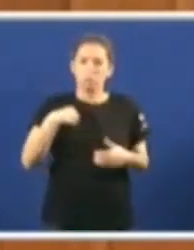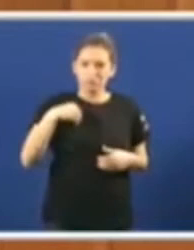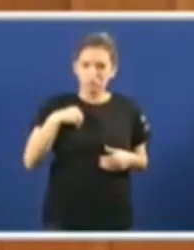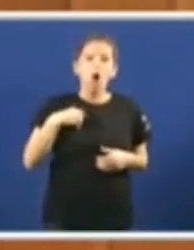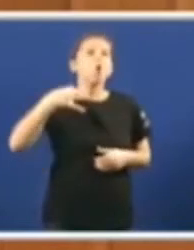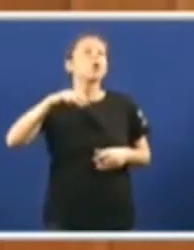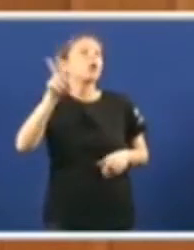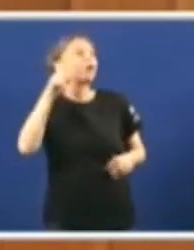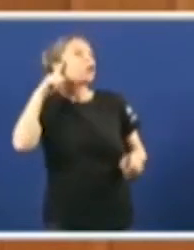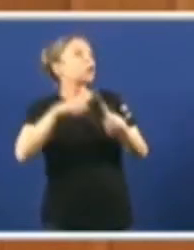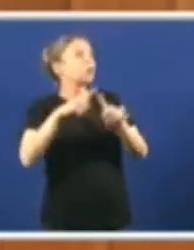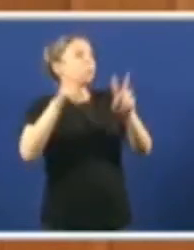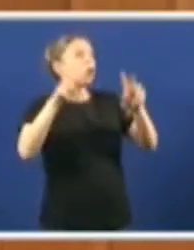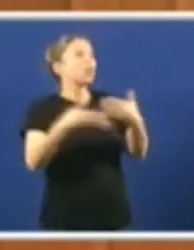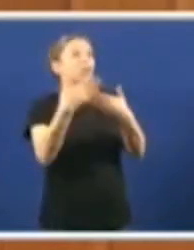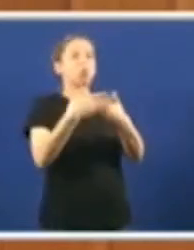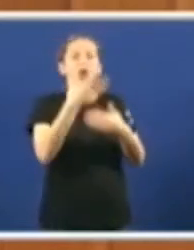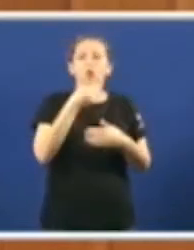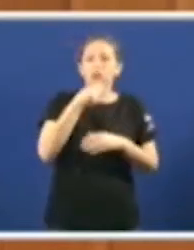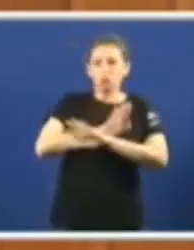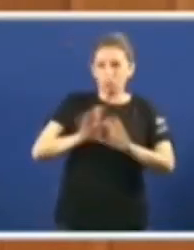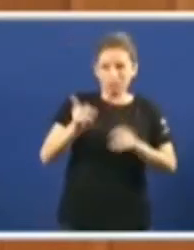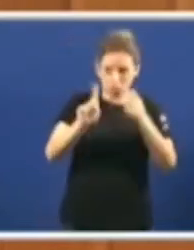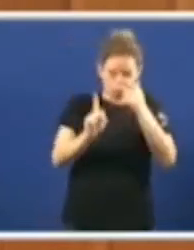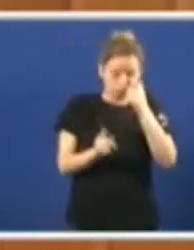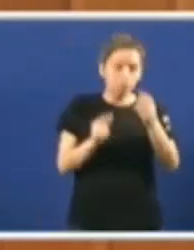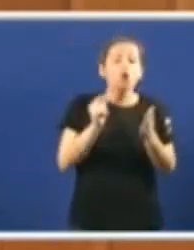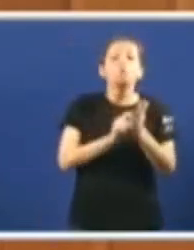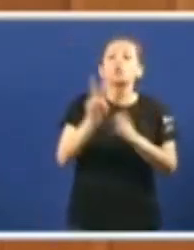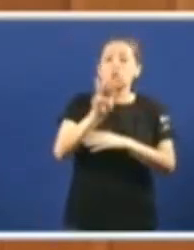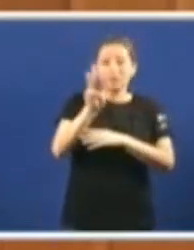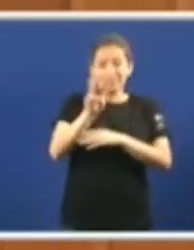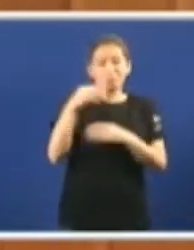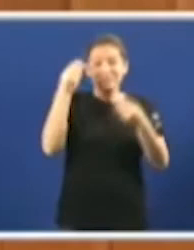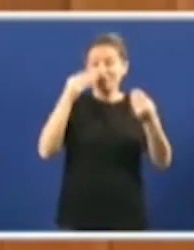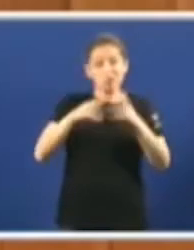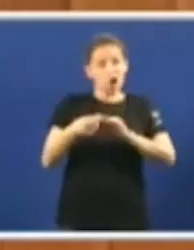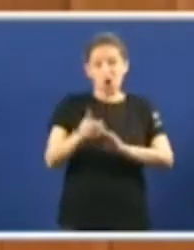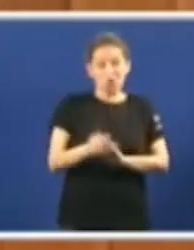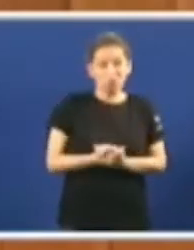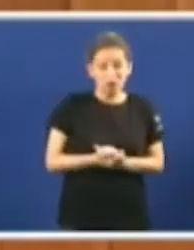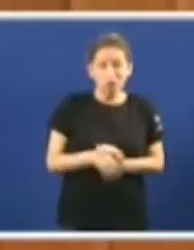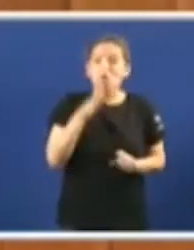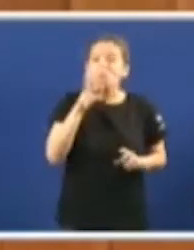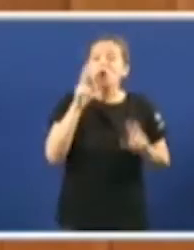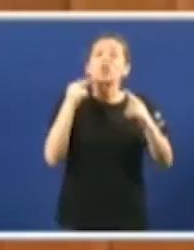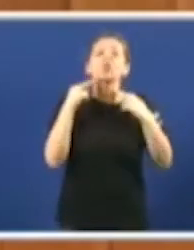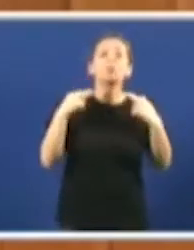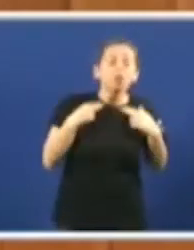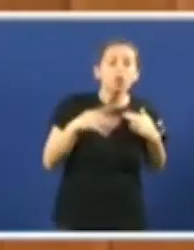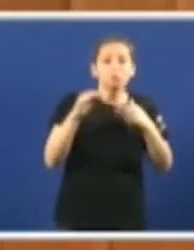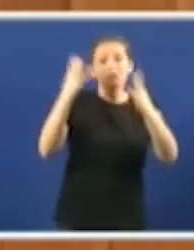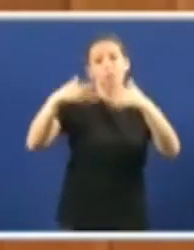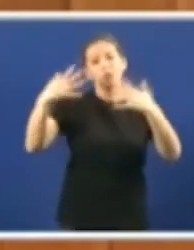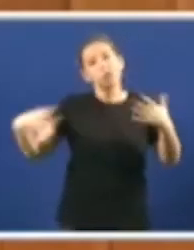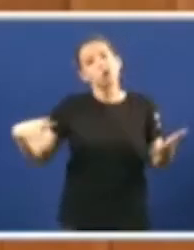dar titulares. O punto 3 tamén, sinceramente, non nos parece axeitado e xa se comentou, as deputacións e todas as